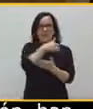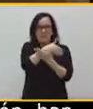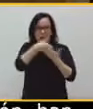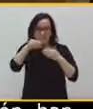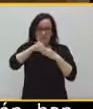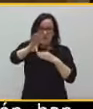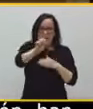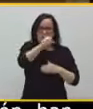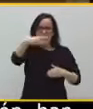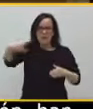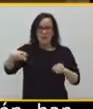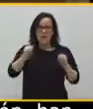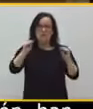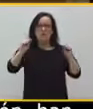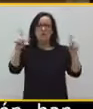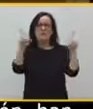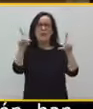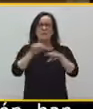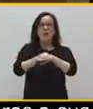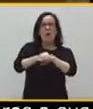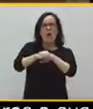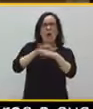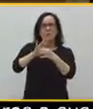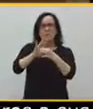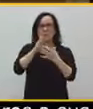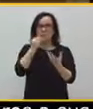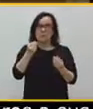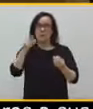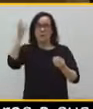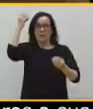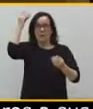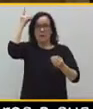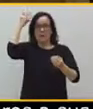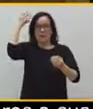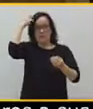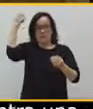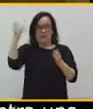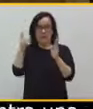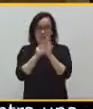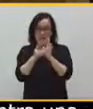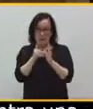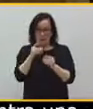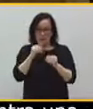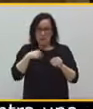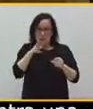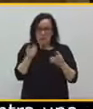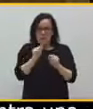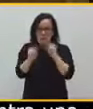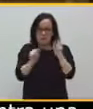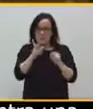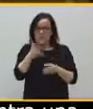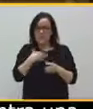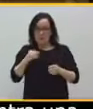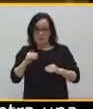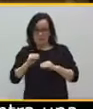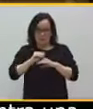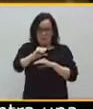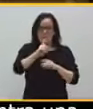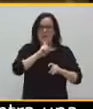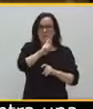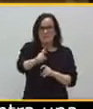sus televisiones amigas en pleno Real Decreto contra una pandemia. No contentos con eso, quieren ustedes dedicar, ya se ha anunciado, más